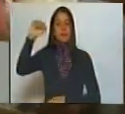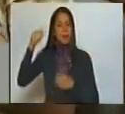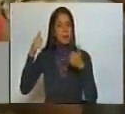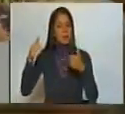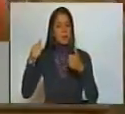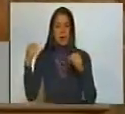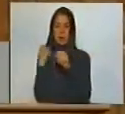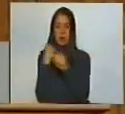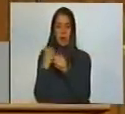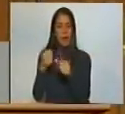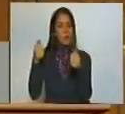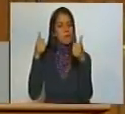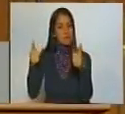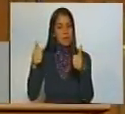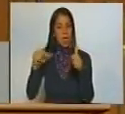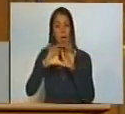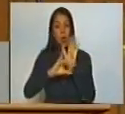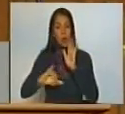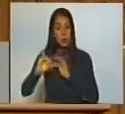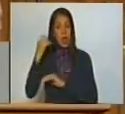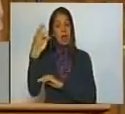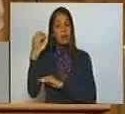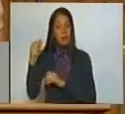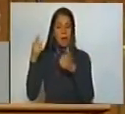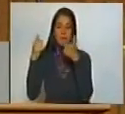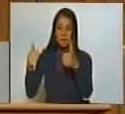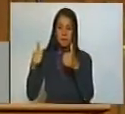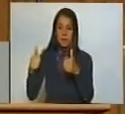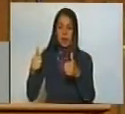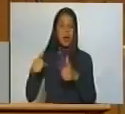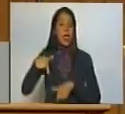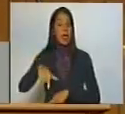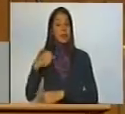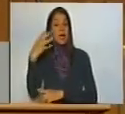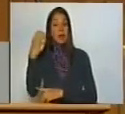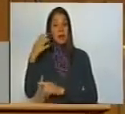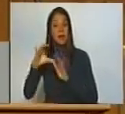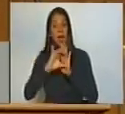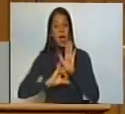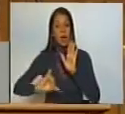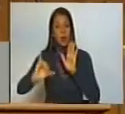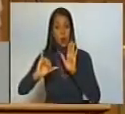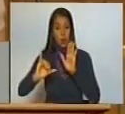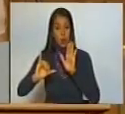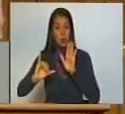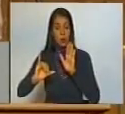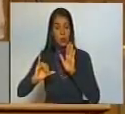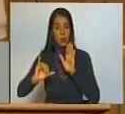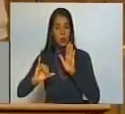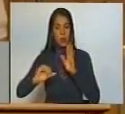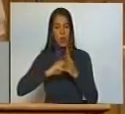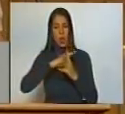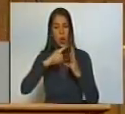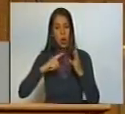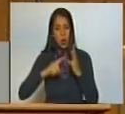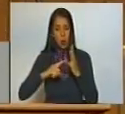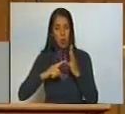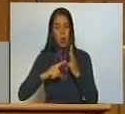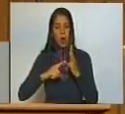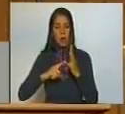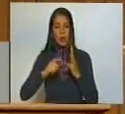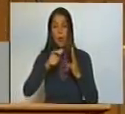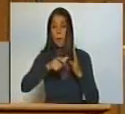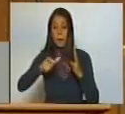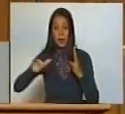venido haciendo. Y que además, esta Asamblea Nacional Constituyente tiene a cuatro compañeros que vienen de